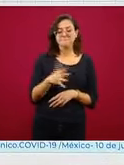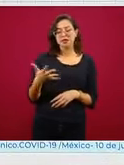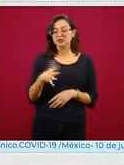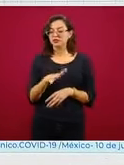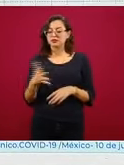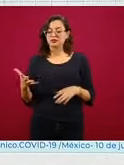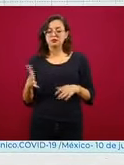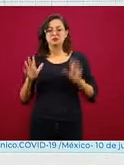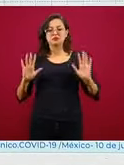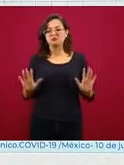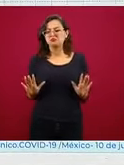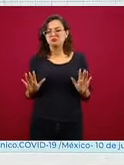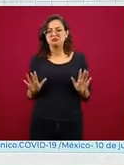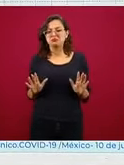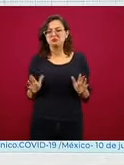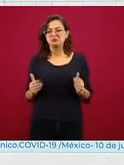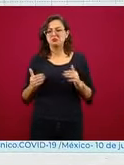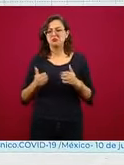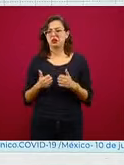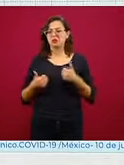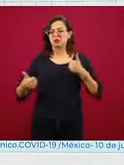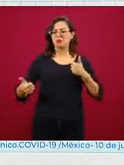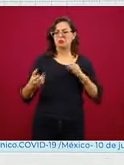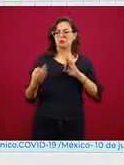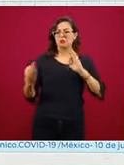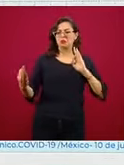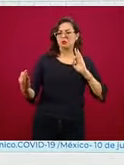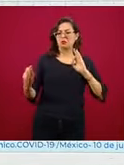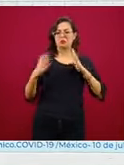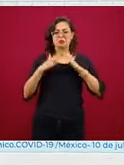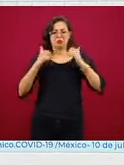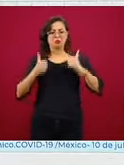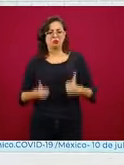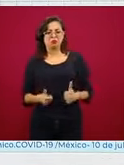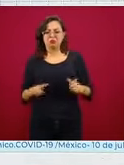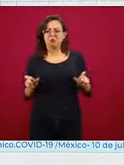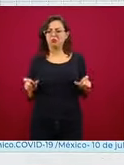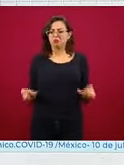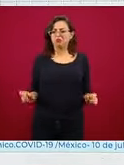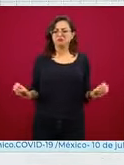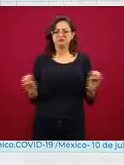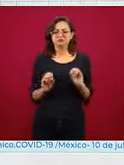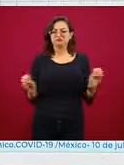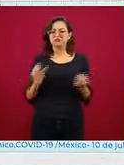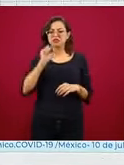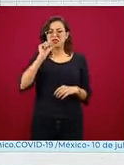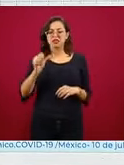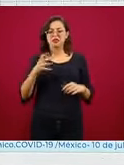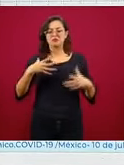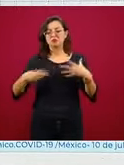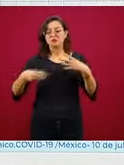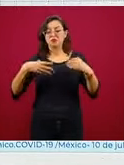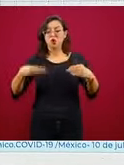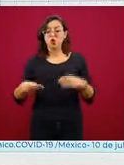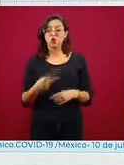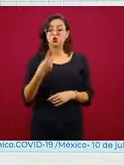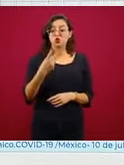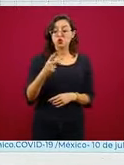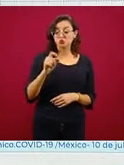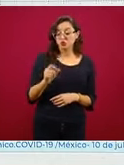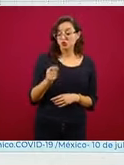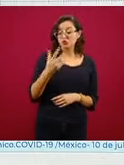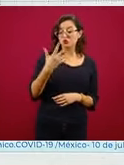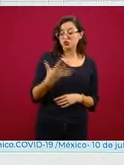ninguna intervención de sana distancia, de mitigación, de contención, podría estar entre